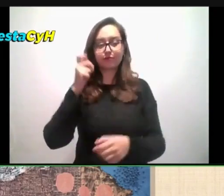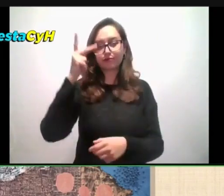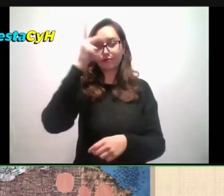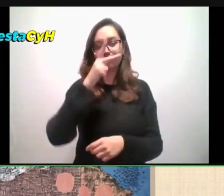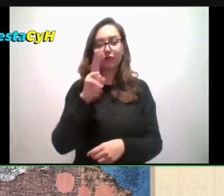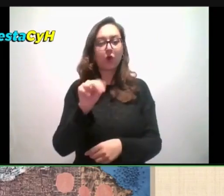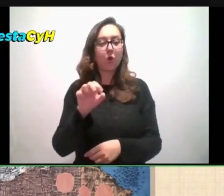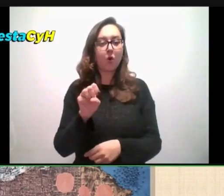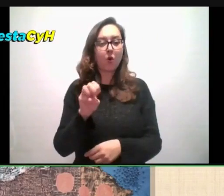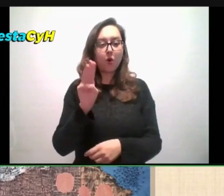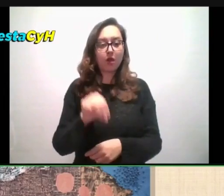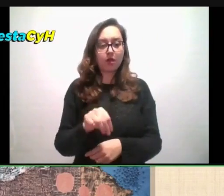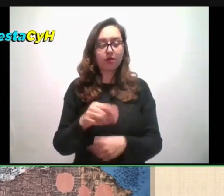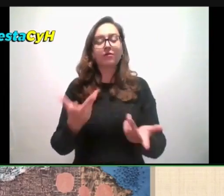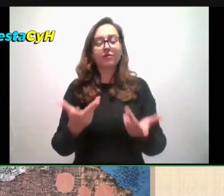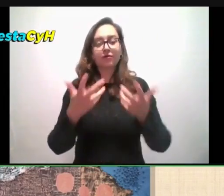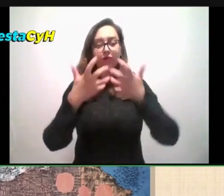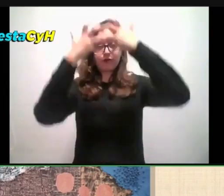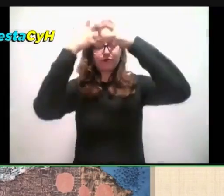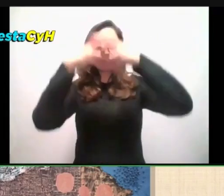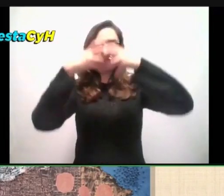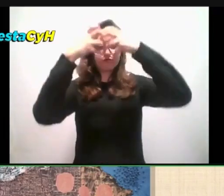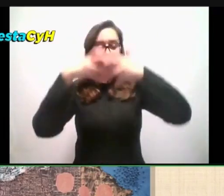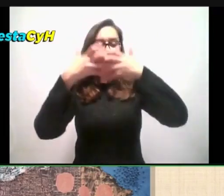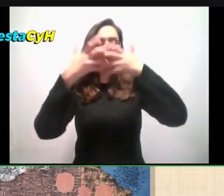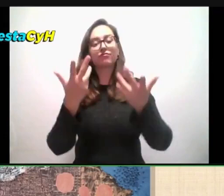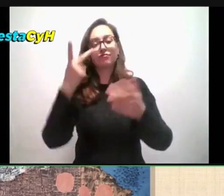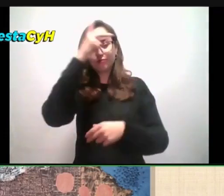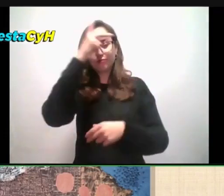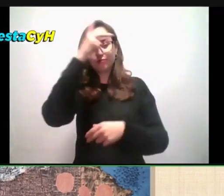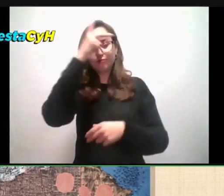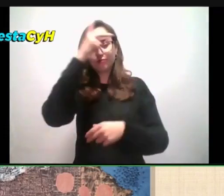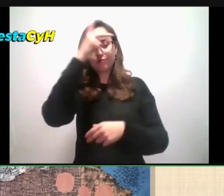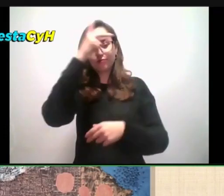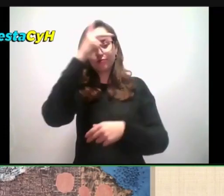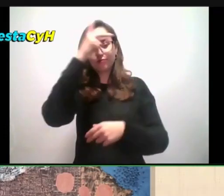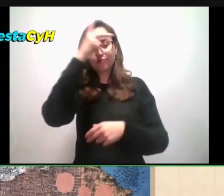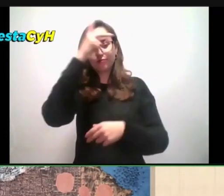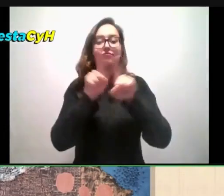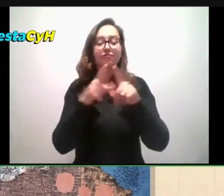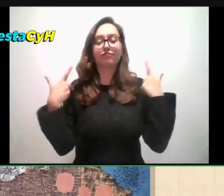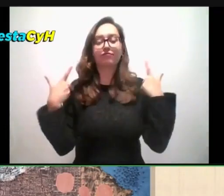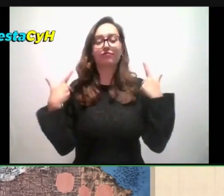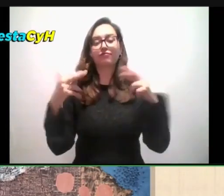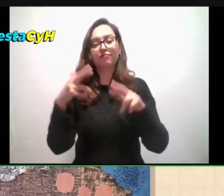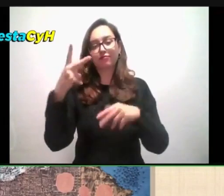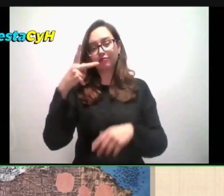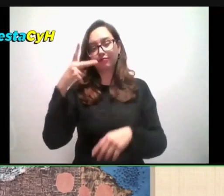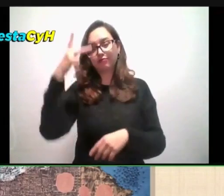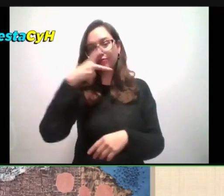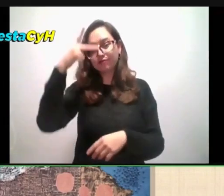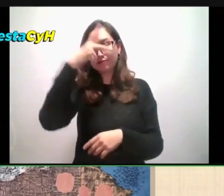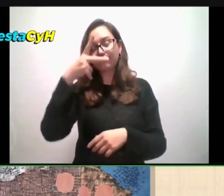de psicobiología y neurociencias desde hace 15 años y profesora en la maestría en neuropsicología clínica, de la cual es